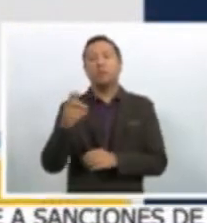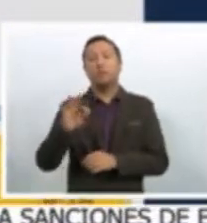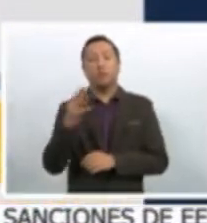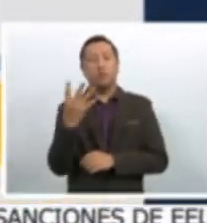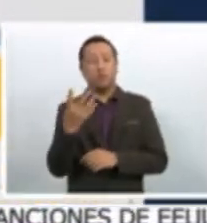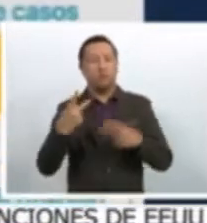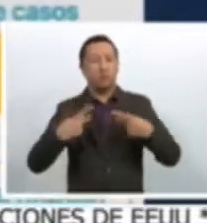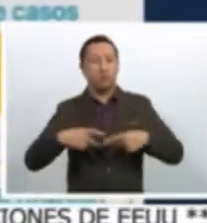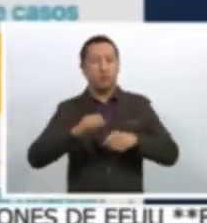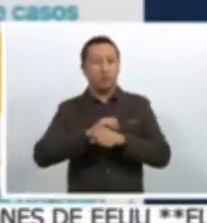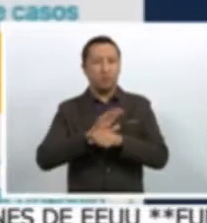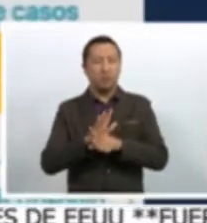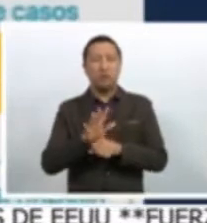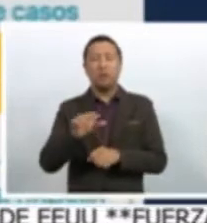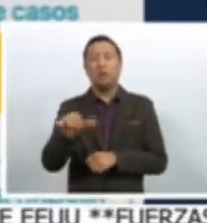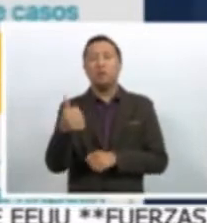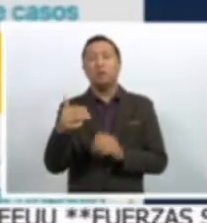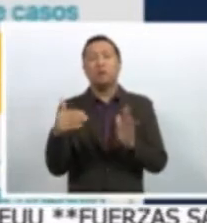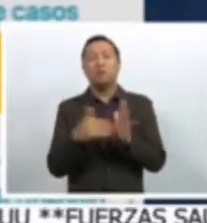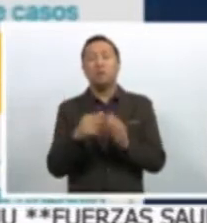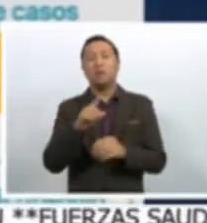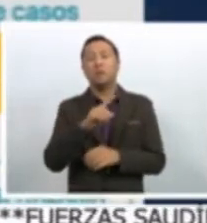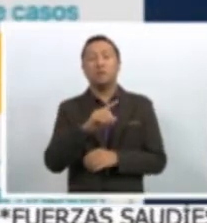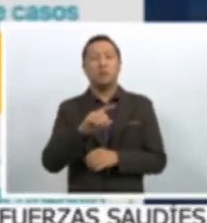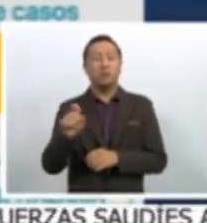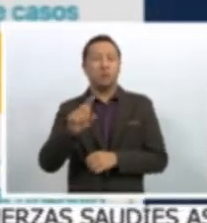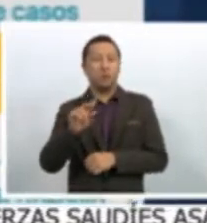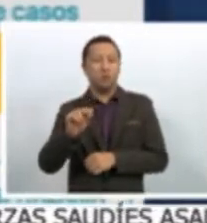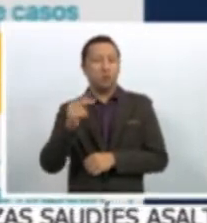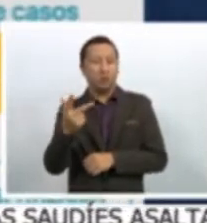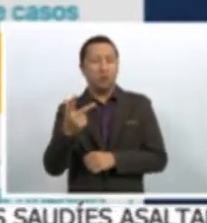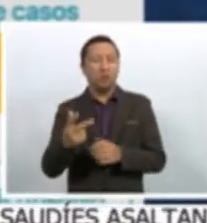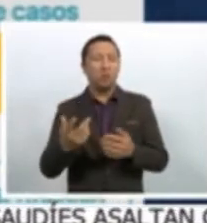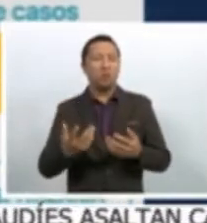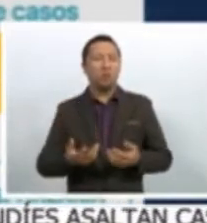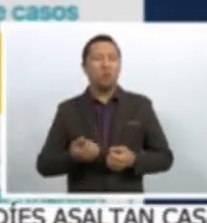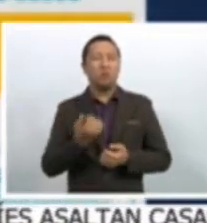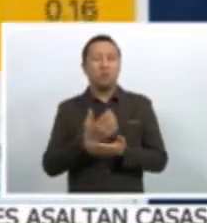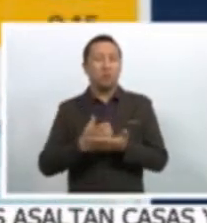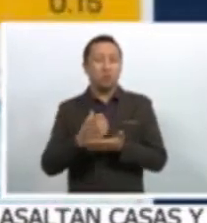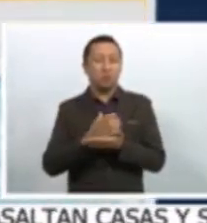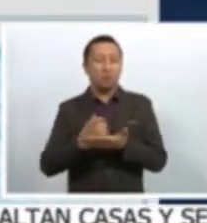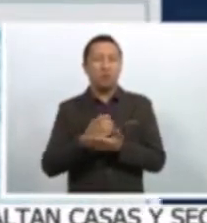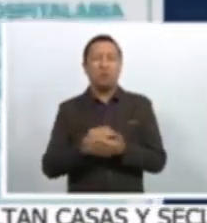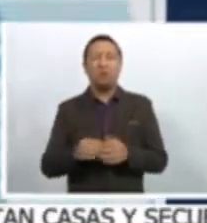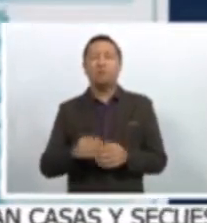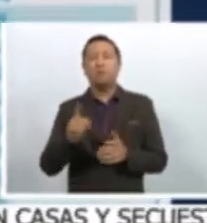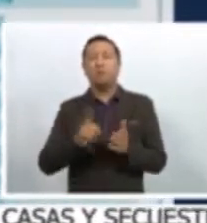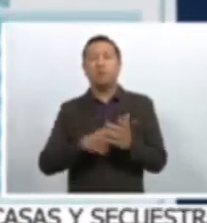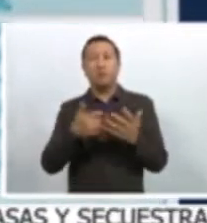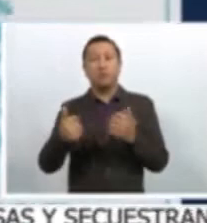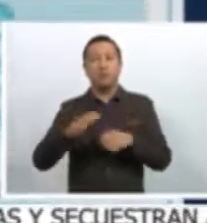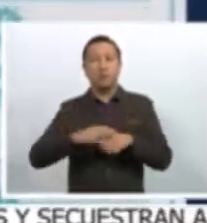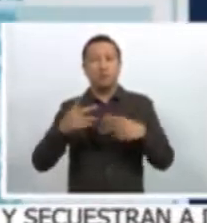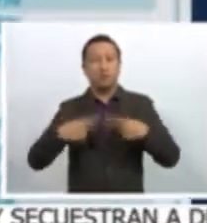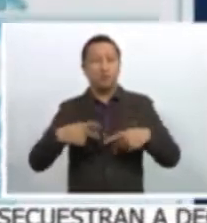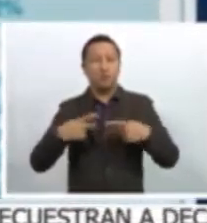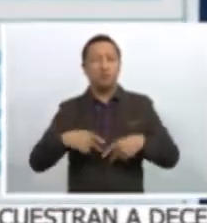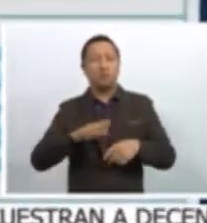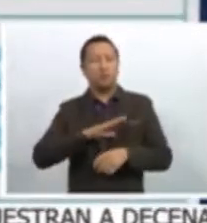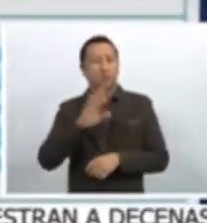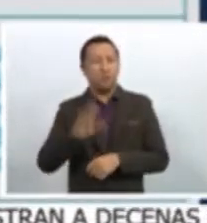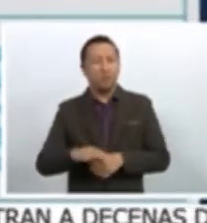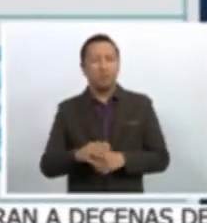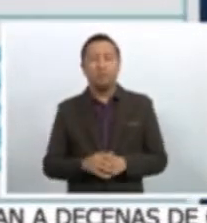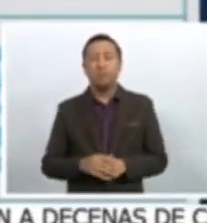de COVID-19, 11.788 recuperados y 1.926 fallecidos. En estudio hay 440 casos. Los municipios